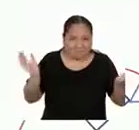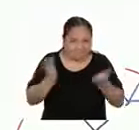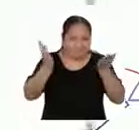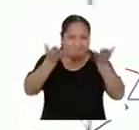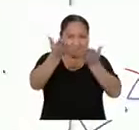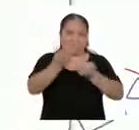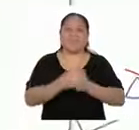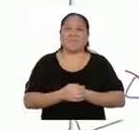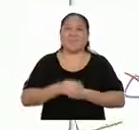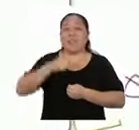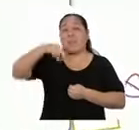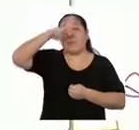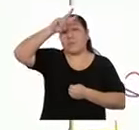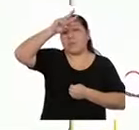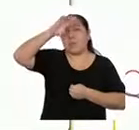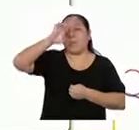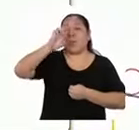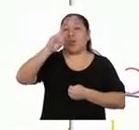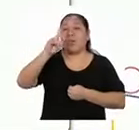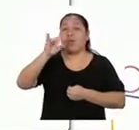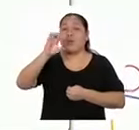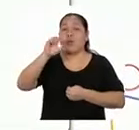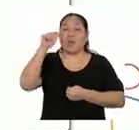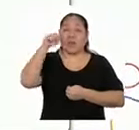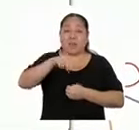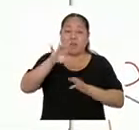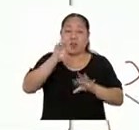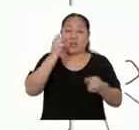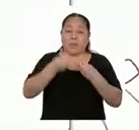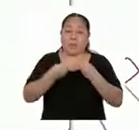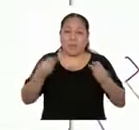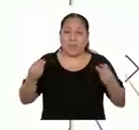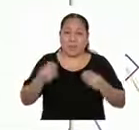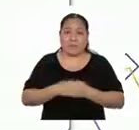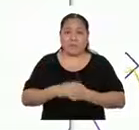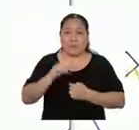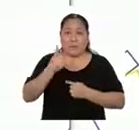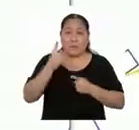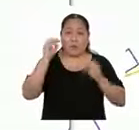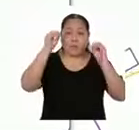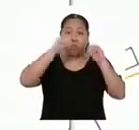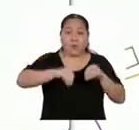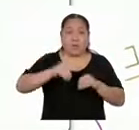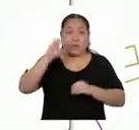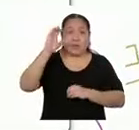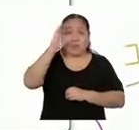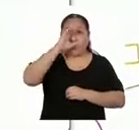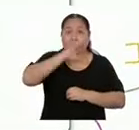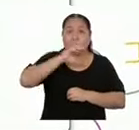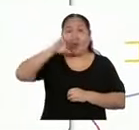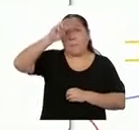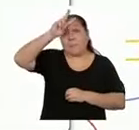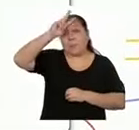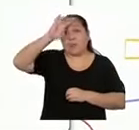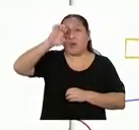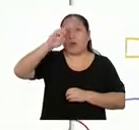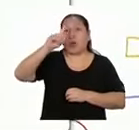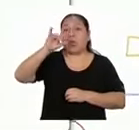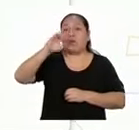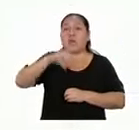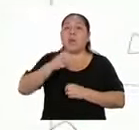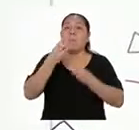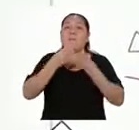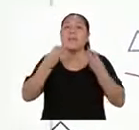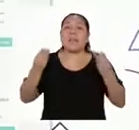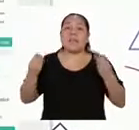ánimo! En Perú Educa encontrarás este material de la siguiente manera. Primero, coloca en el buscador Perú Educa materiales